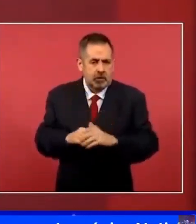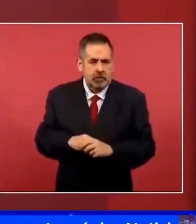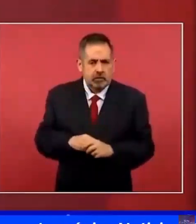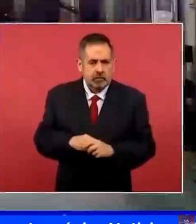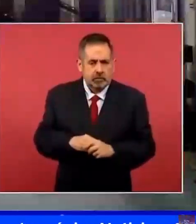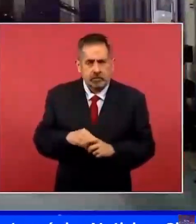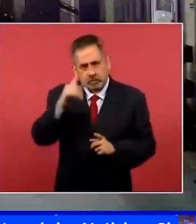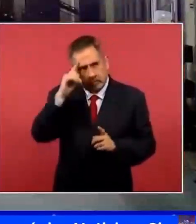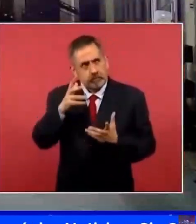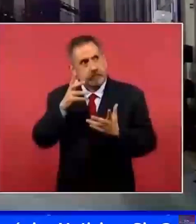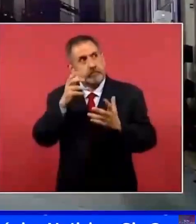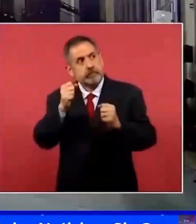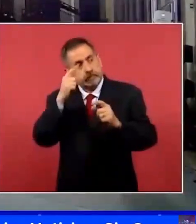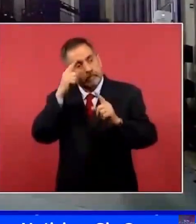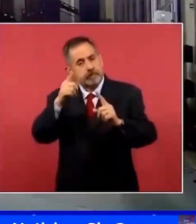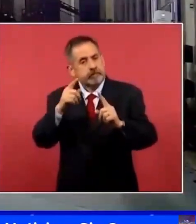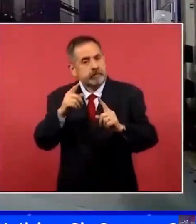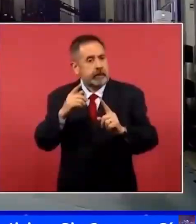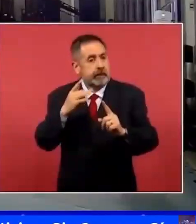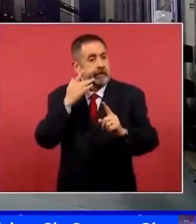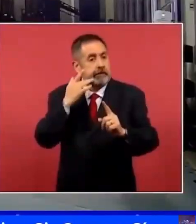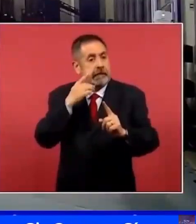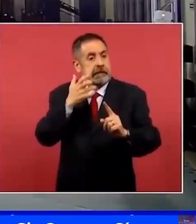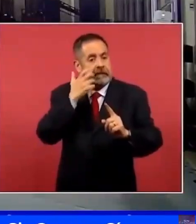ni aspirantes a fifís.